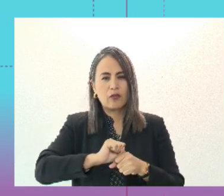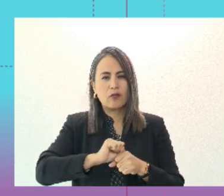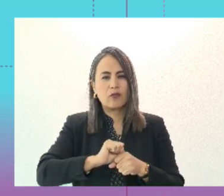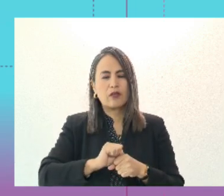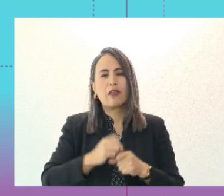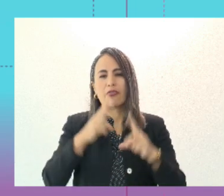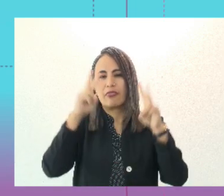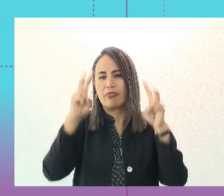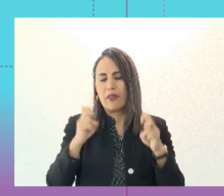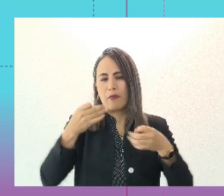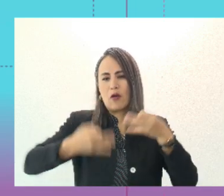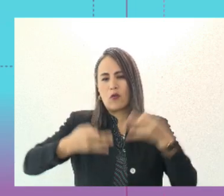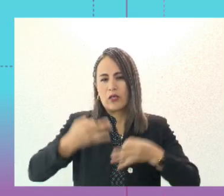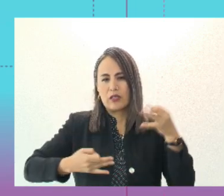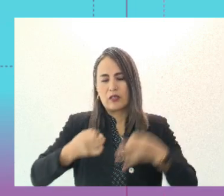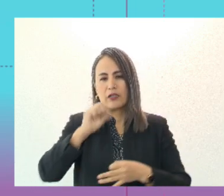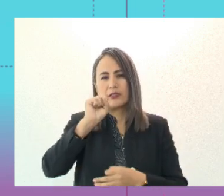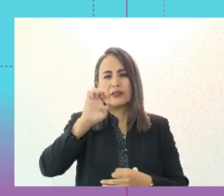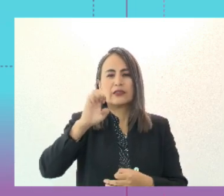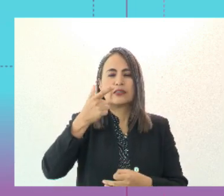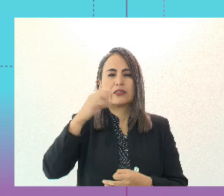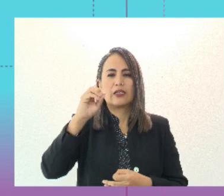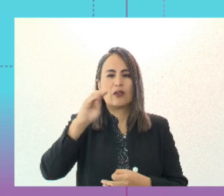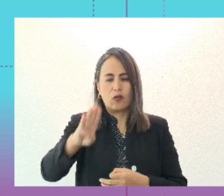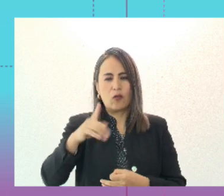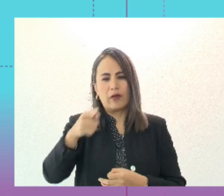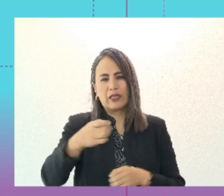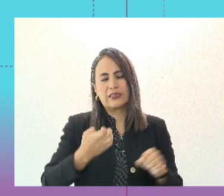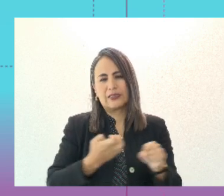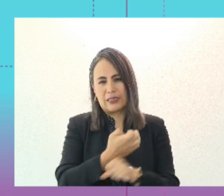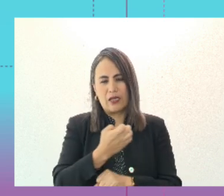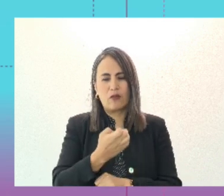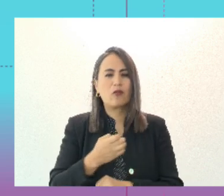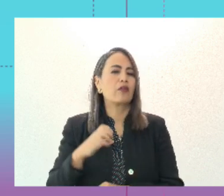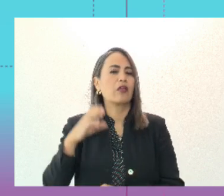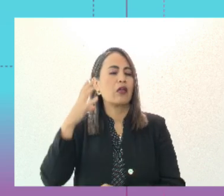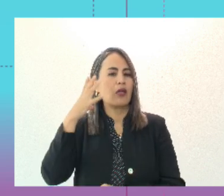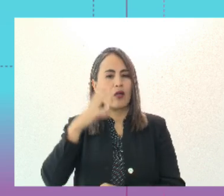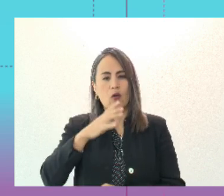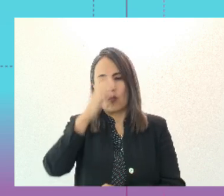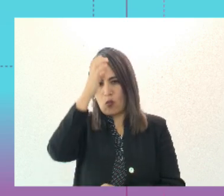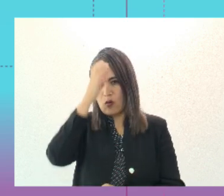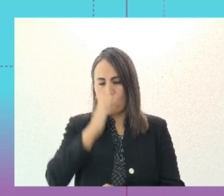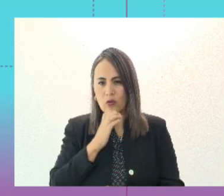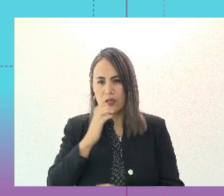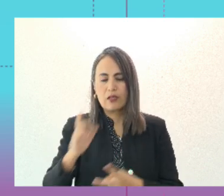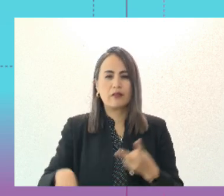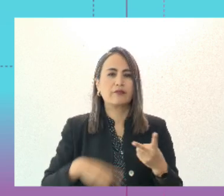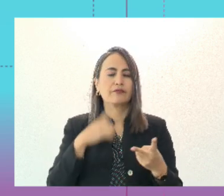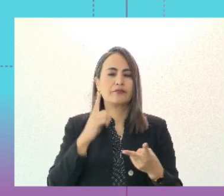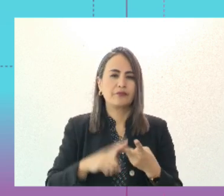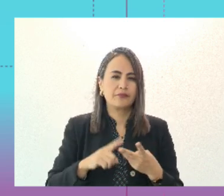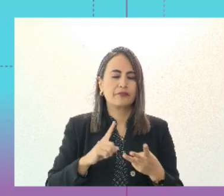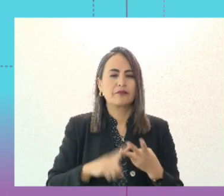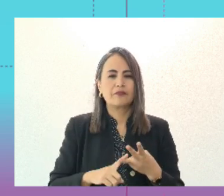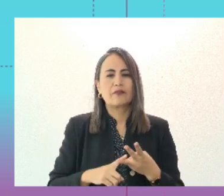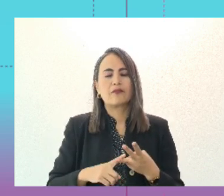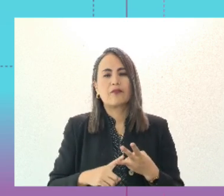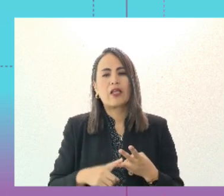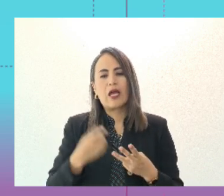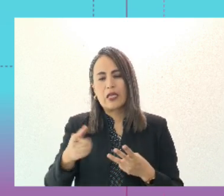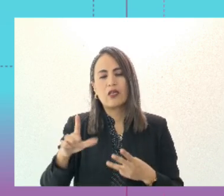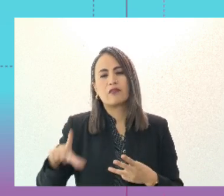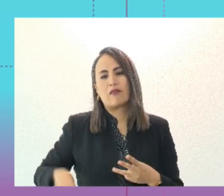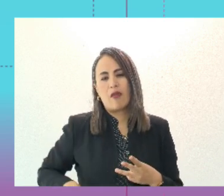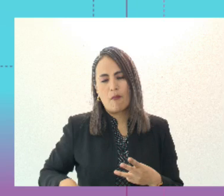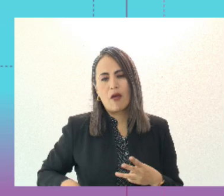como subsecretario de Asuntos Jurídicos de la Secretaría de Gobernación del Estado de Coahuila, Director de Asuntos Legislativos, Director General Consultivo de Gobierno y